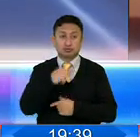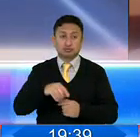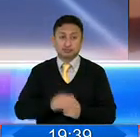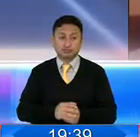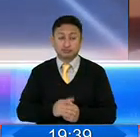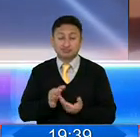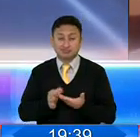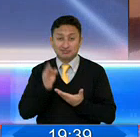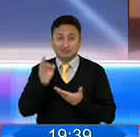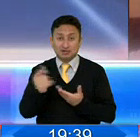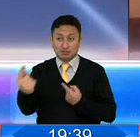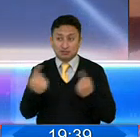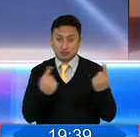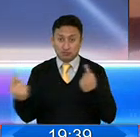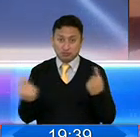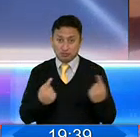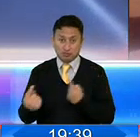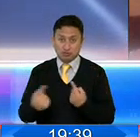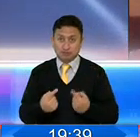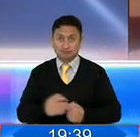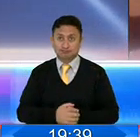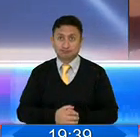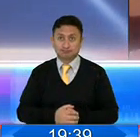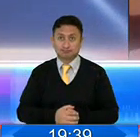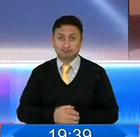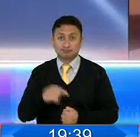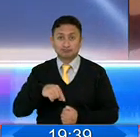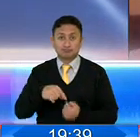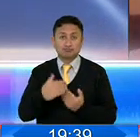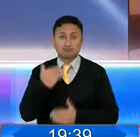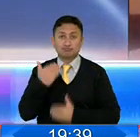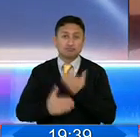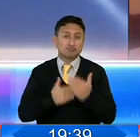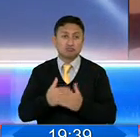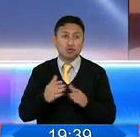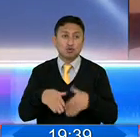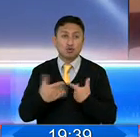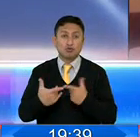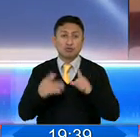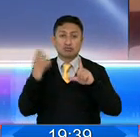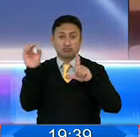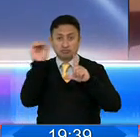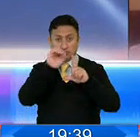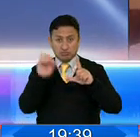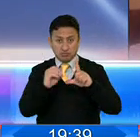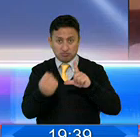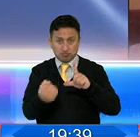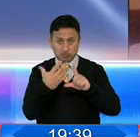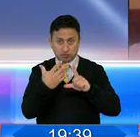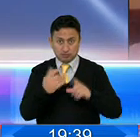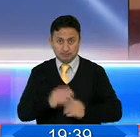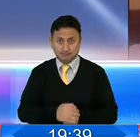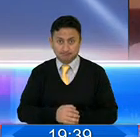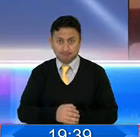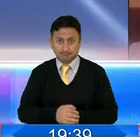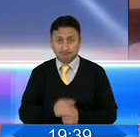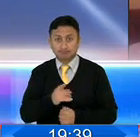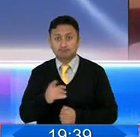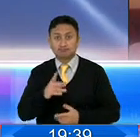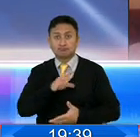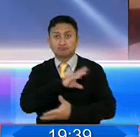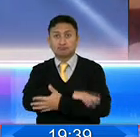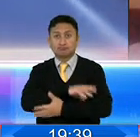por cantones a nivel del país y el procedimiento va a ser vía telemático. En una